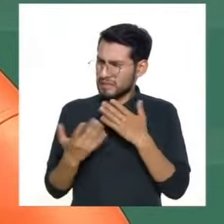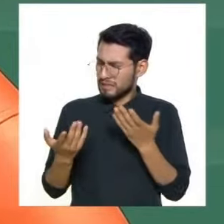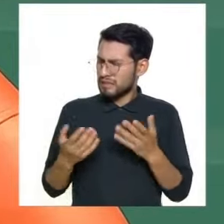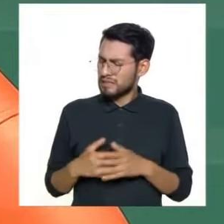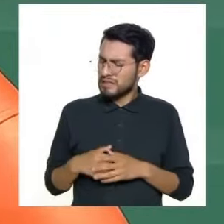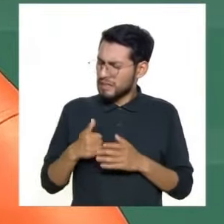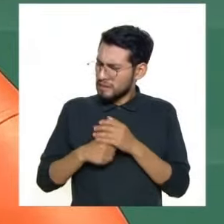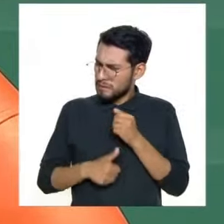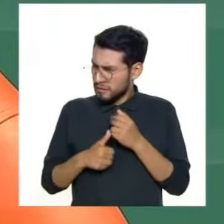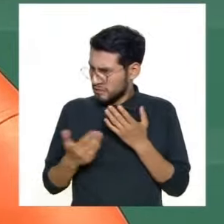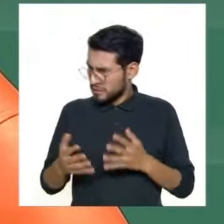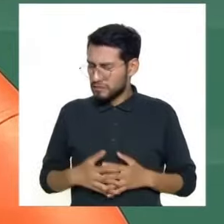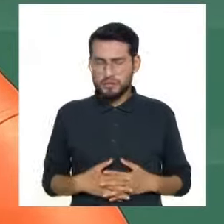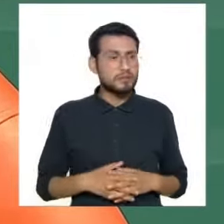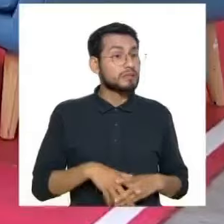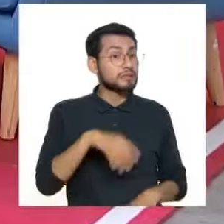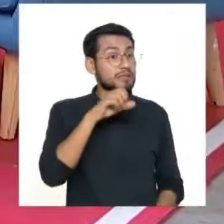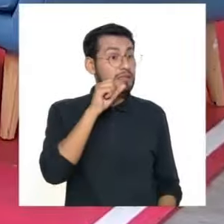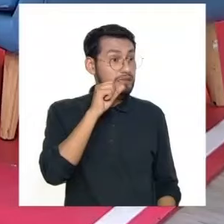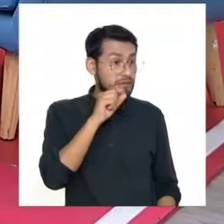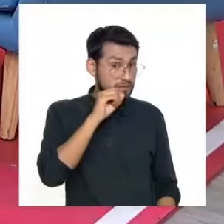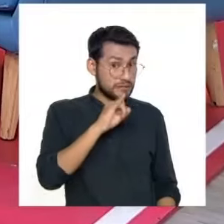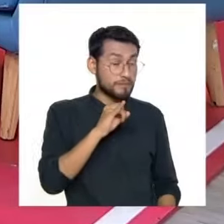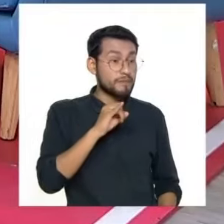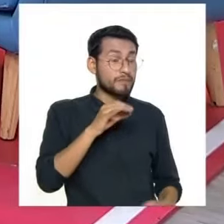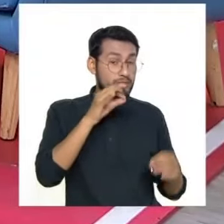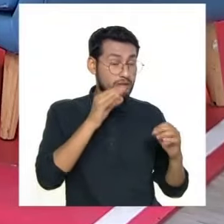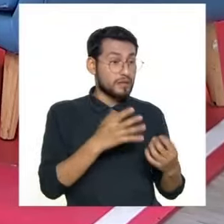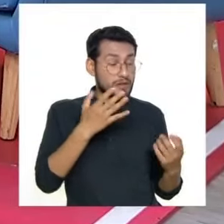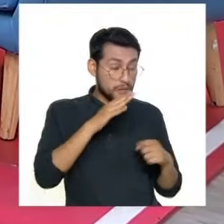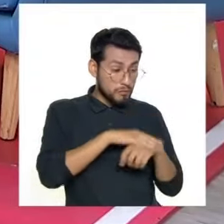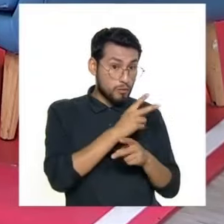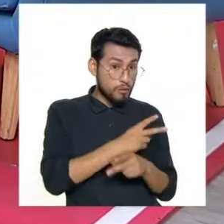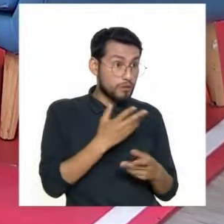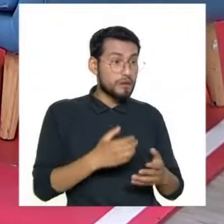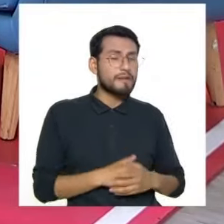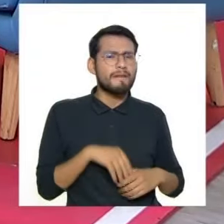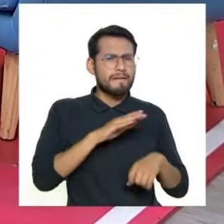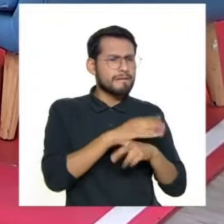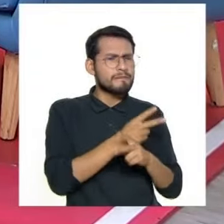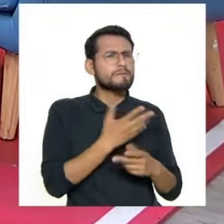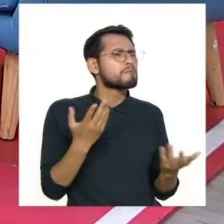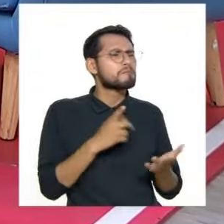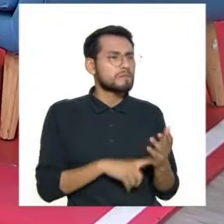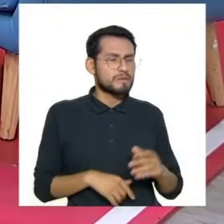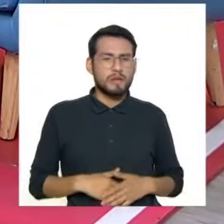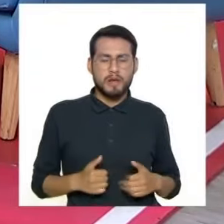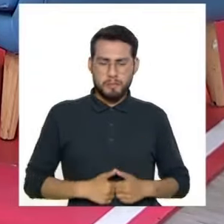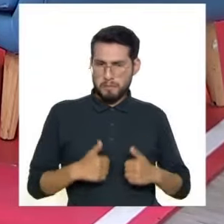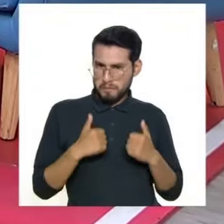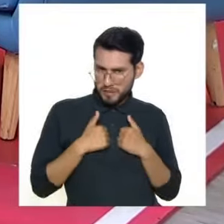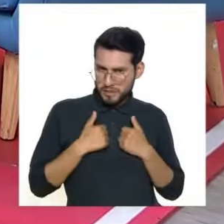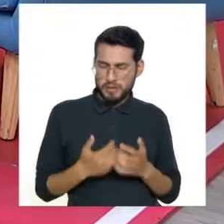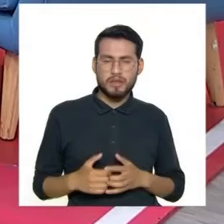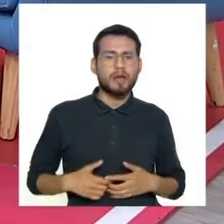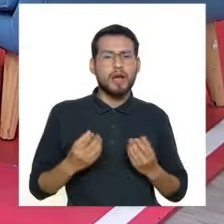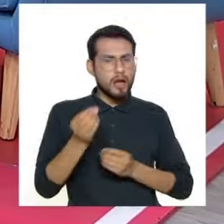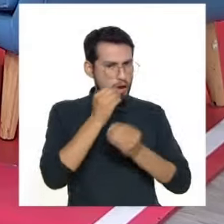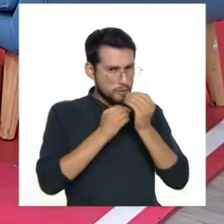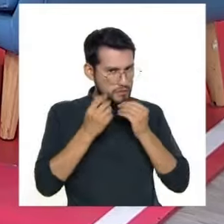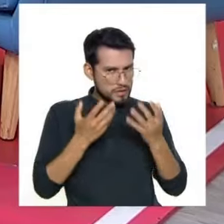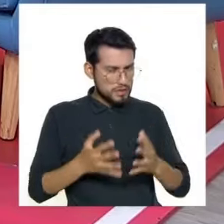en ese puede ser importante si si quisiéramos establecer niveles de prevención digamos una prevención primaria es el estilo de vida el estilo de